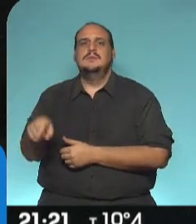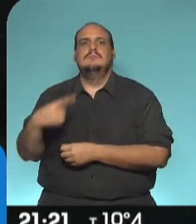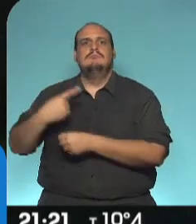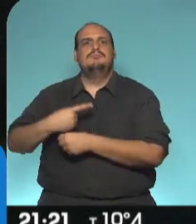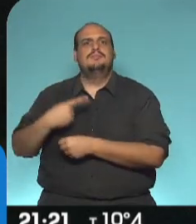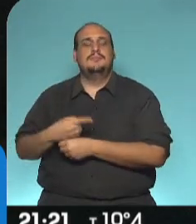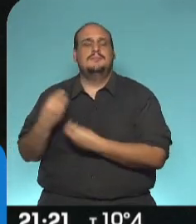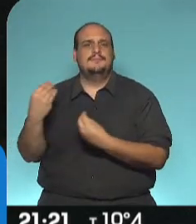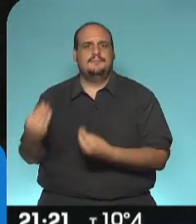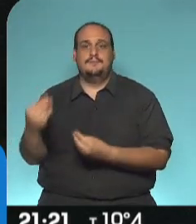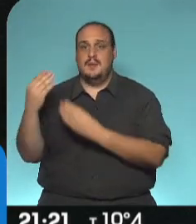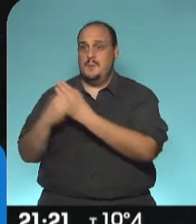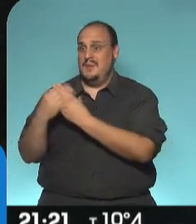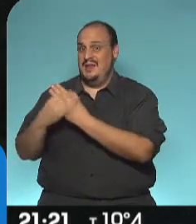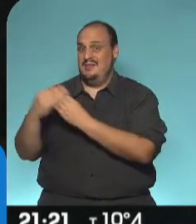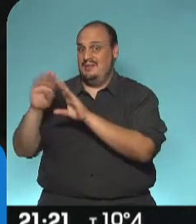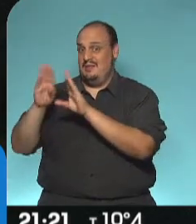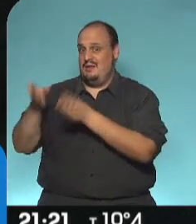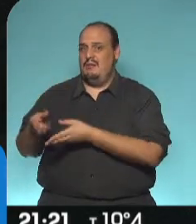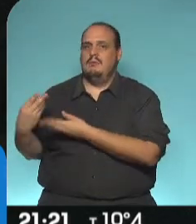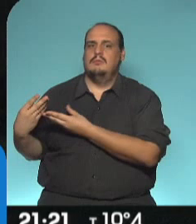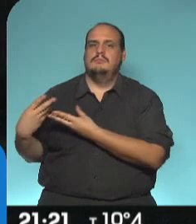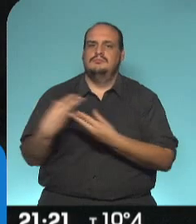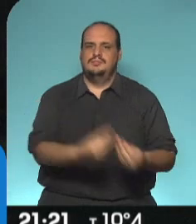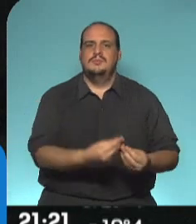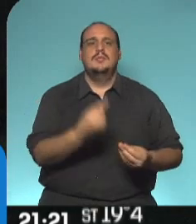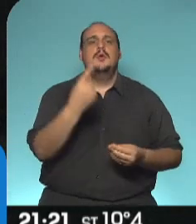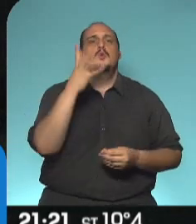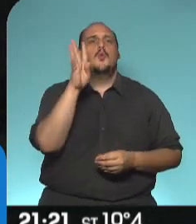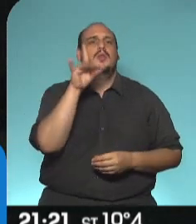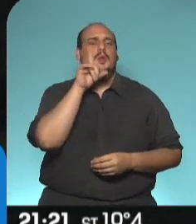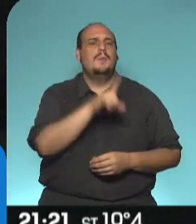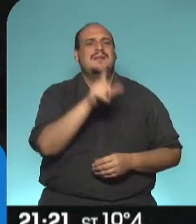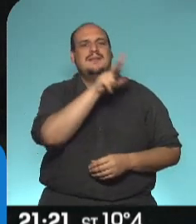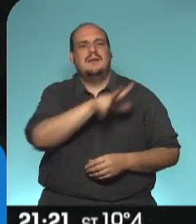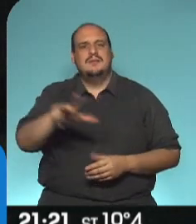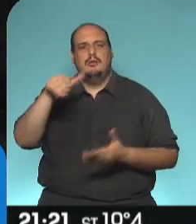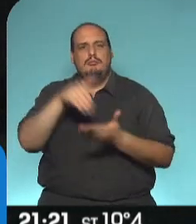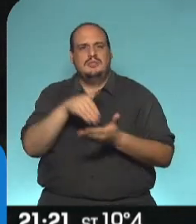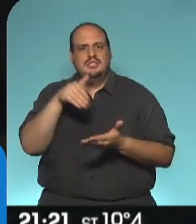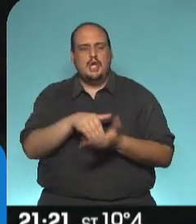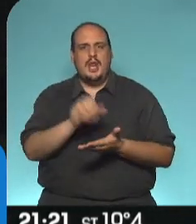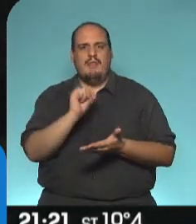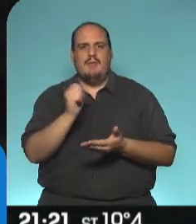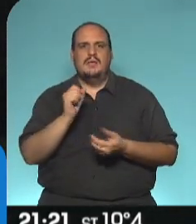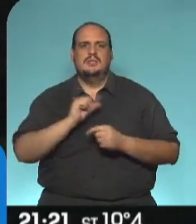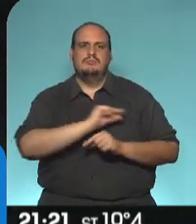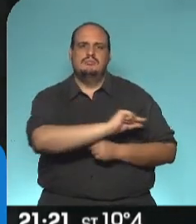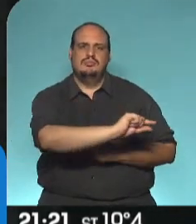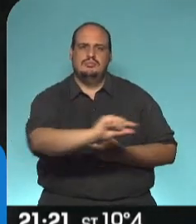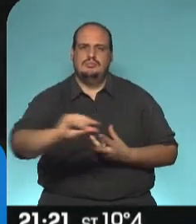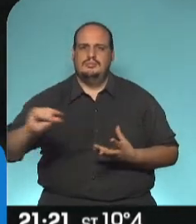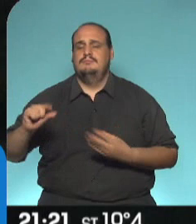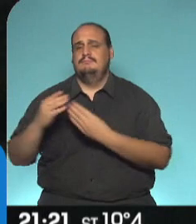ayuda del ministerio algo así como 4 mil 300 millones de pesos estuvo ayudando el ministerio